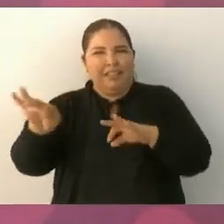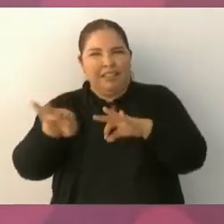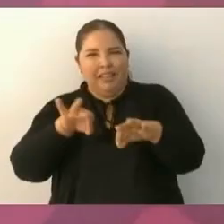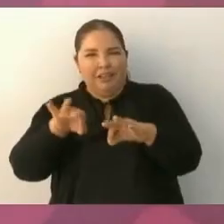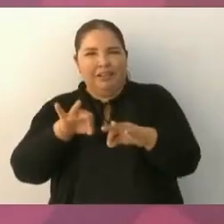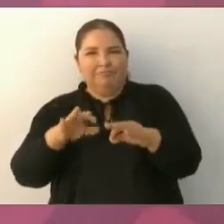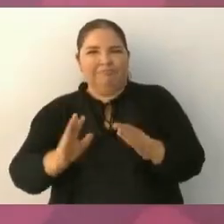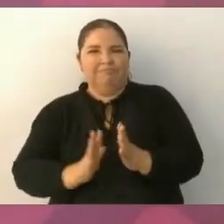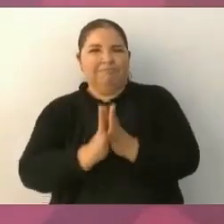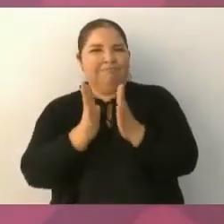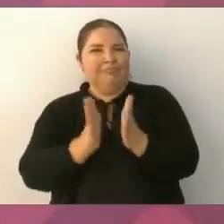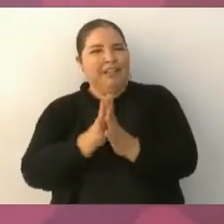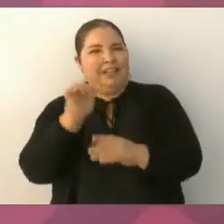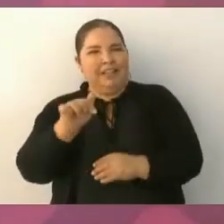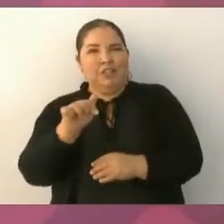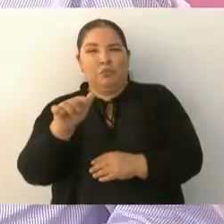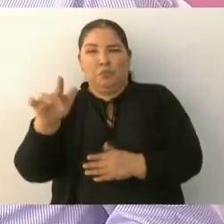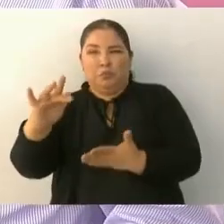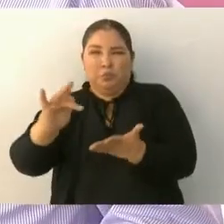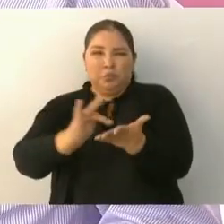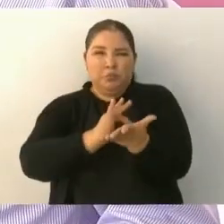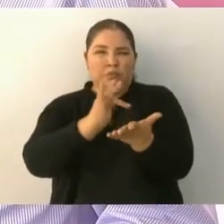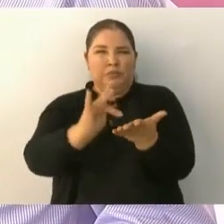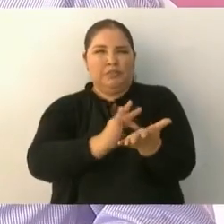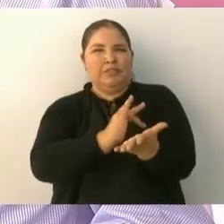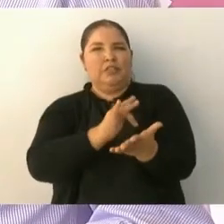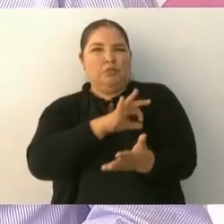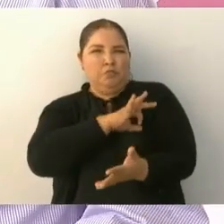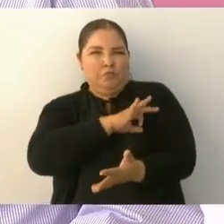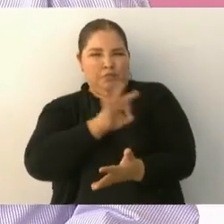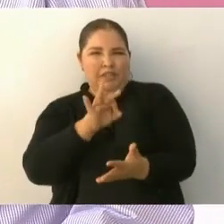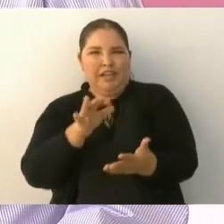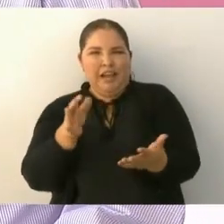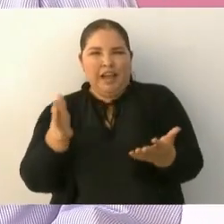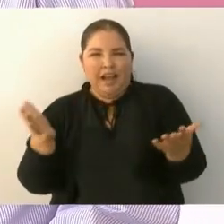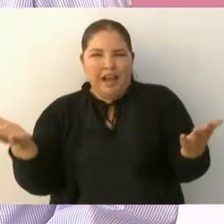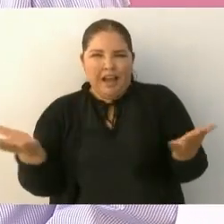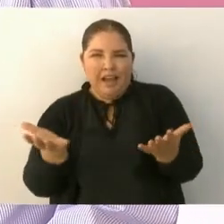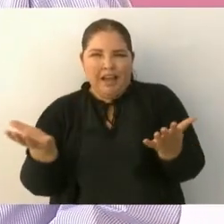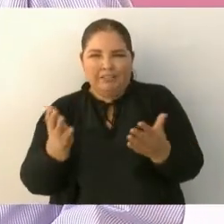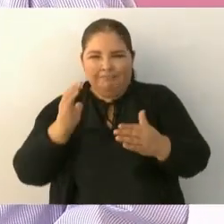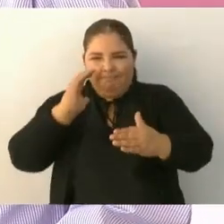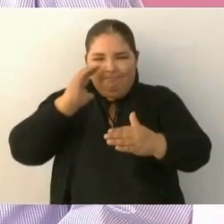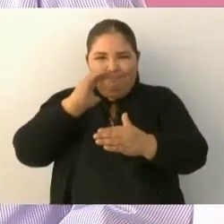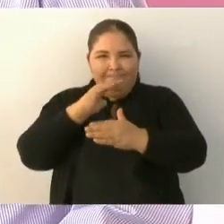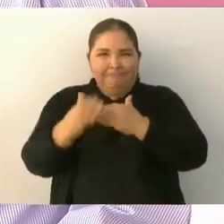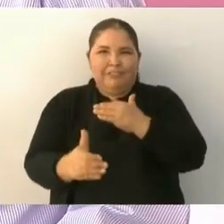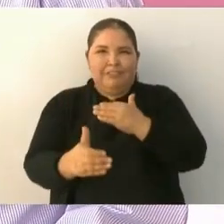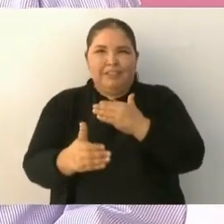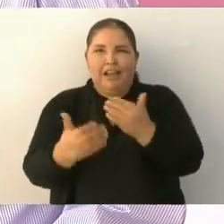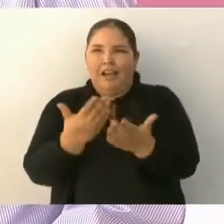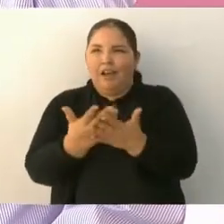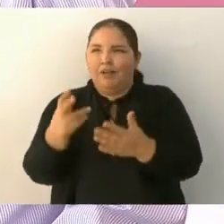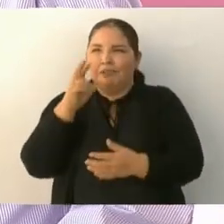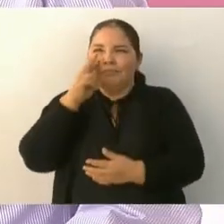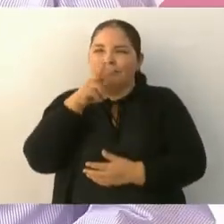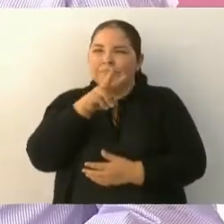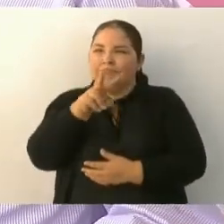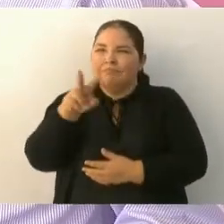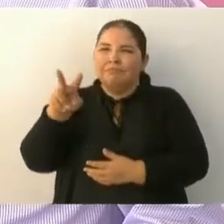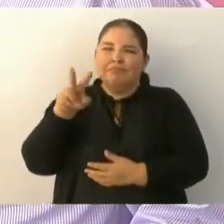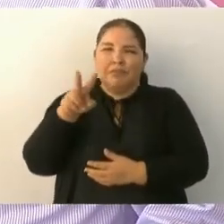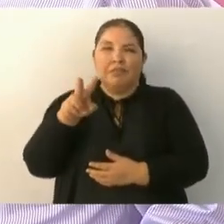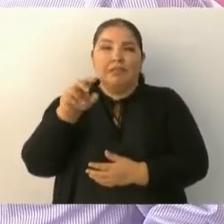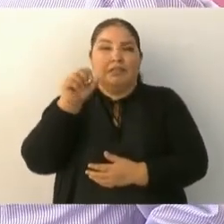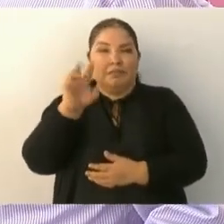obra. Solamente con su apoyo se ha podido lograr la conclusión como la estamos viendo el día de hoy.